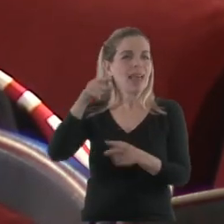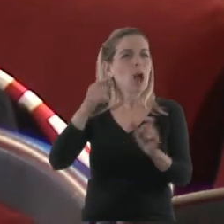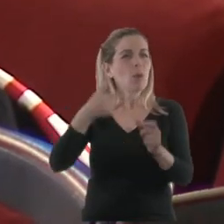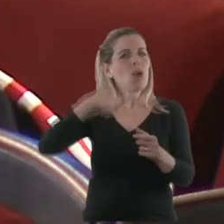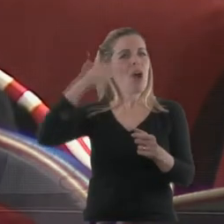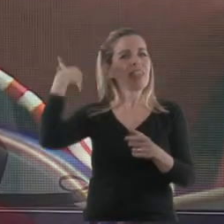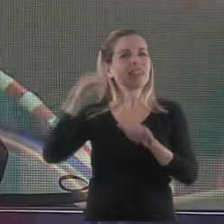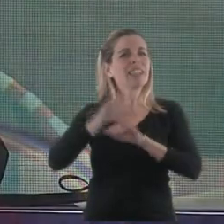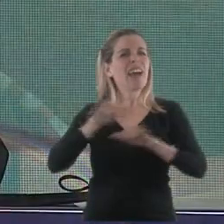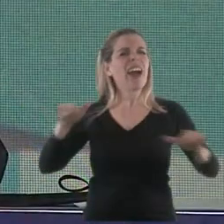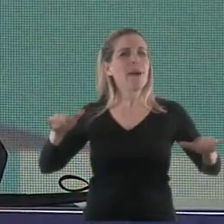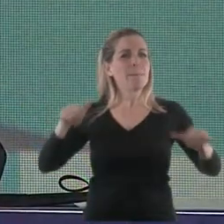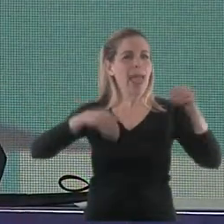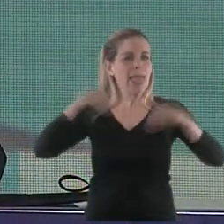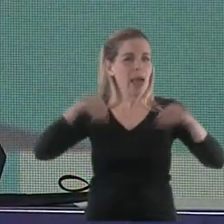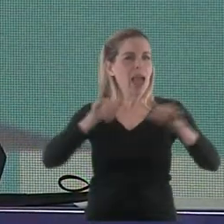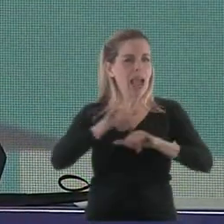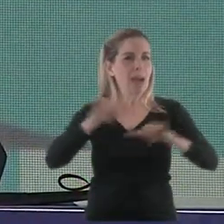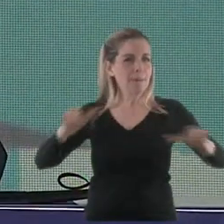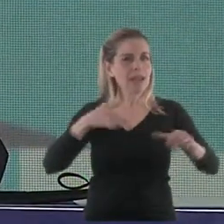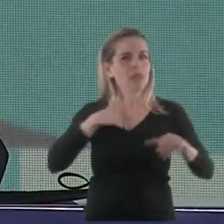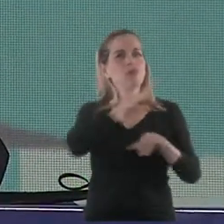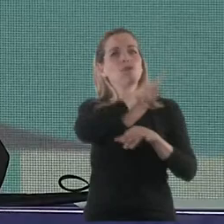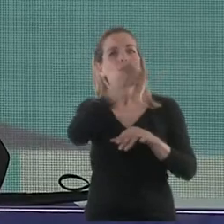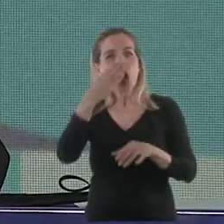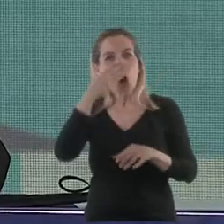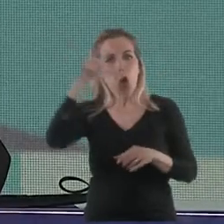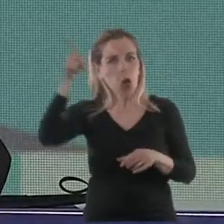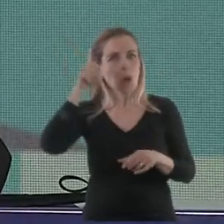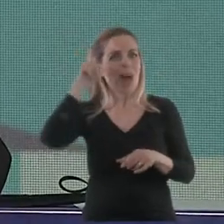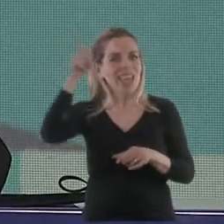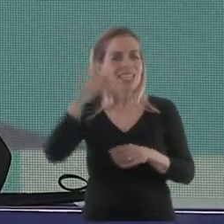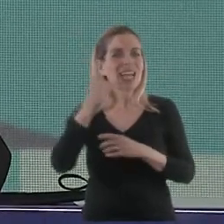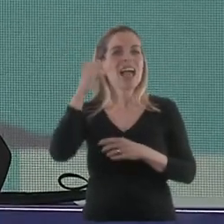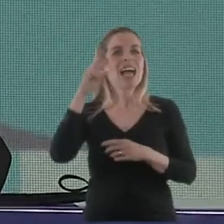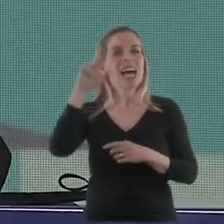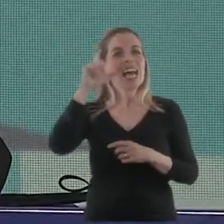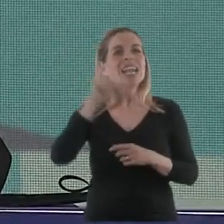acuerdo. Y allí el rector